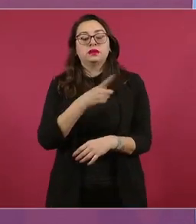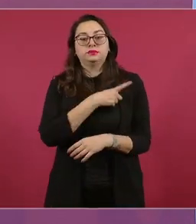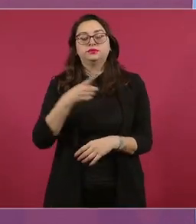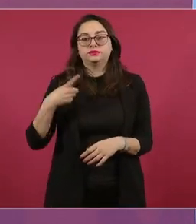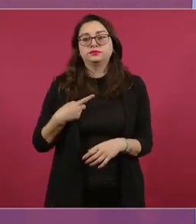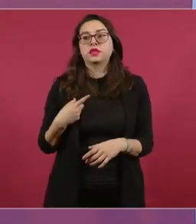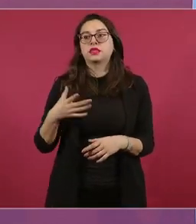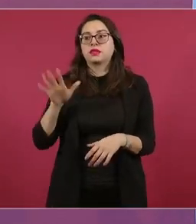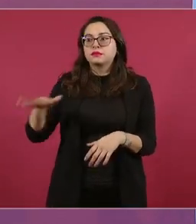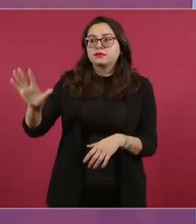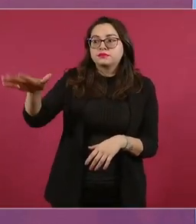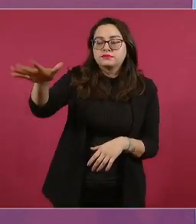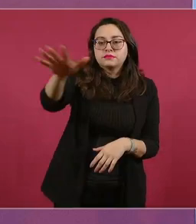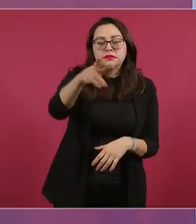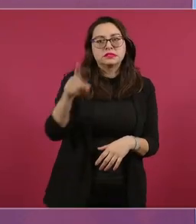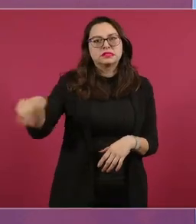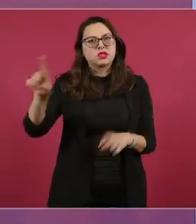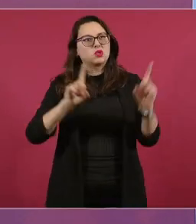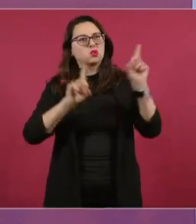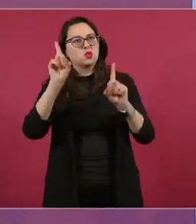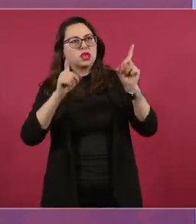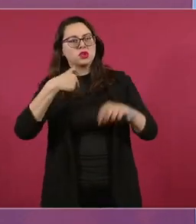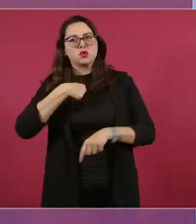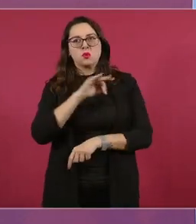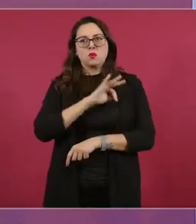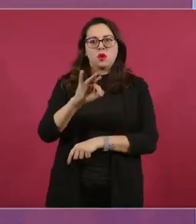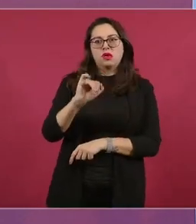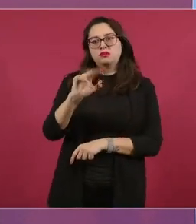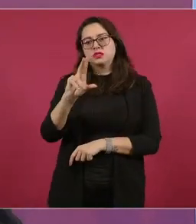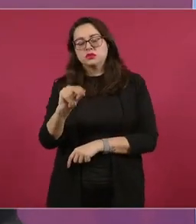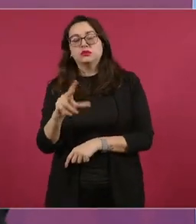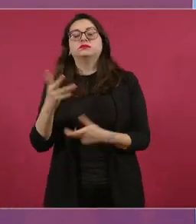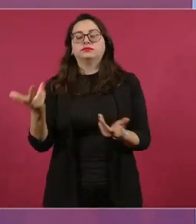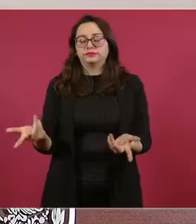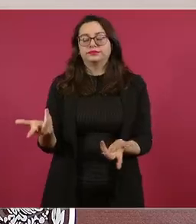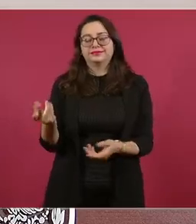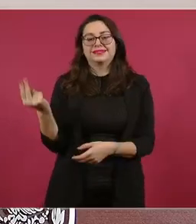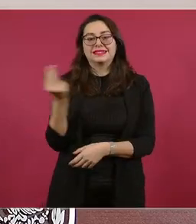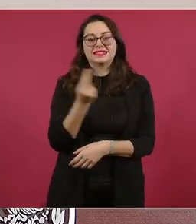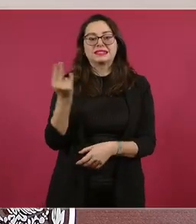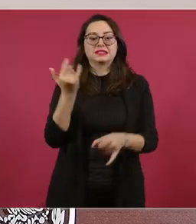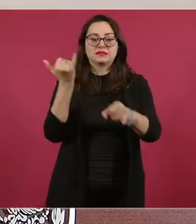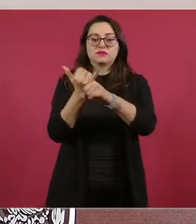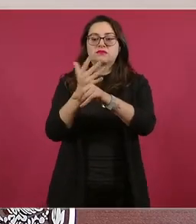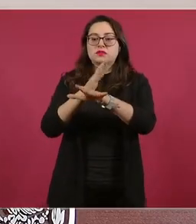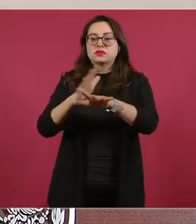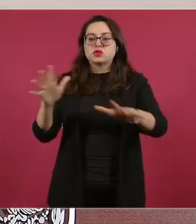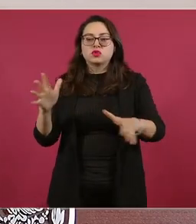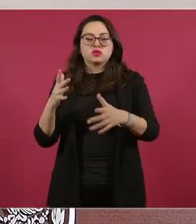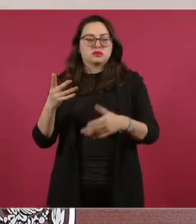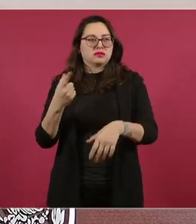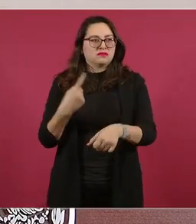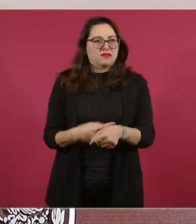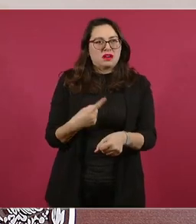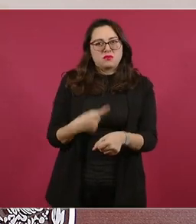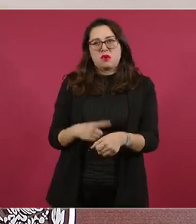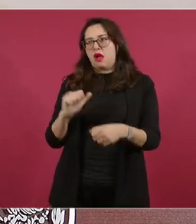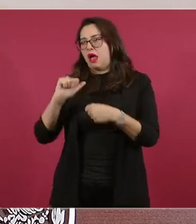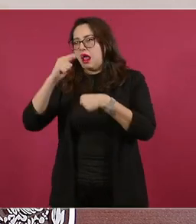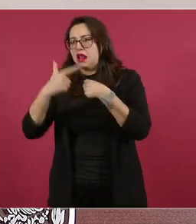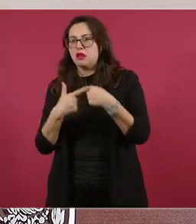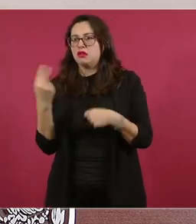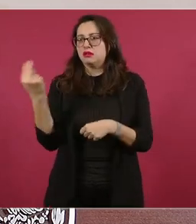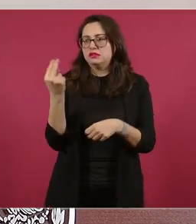pueden atender para las consultas en el primer nivel en el sistema preventivo, a dónde pueden acudir en caso de necesitar